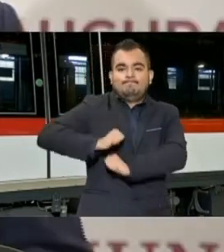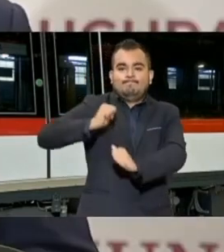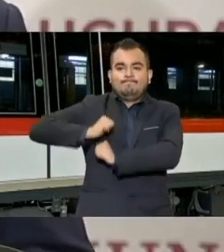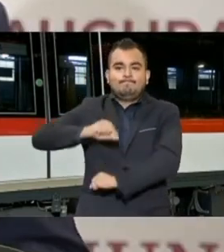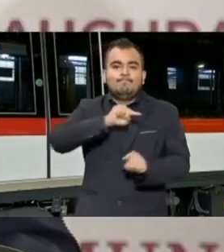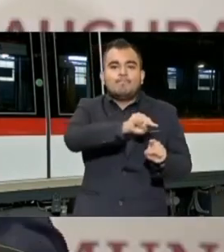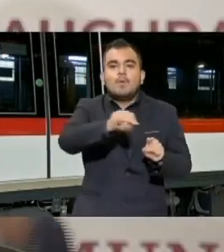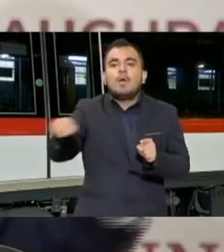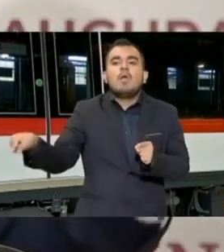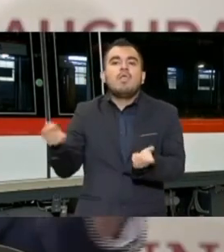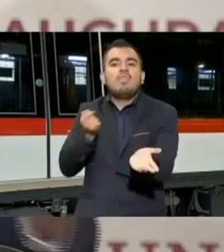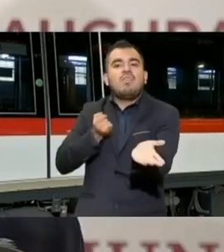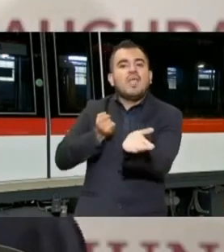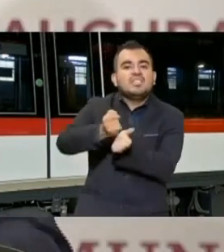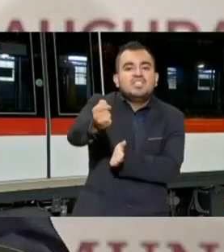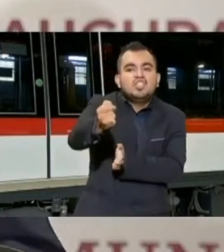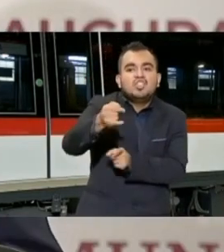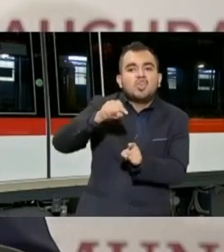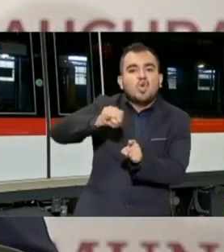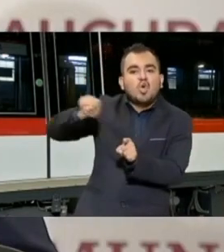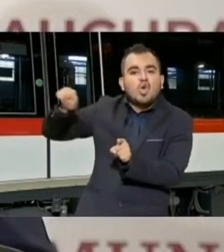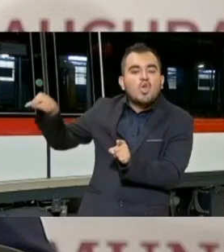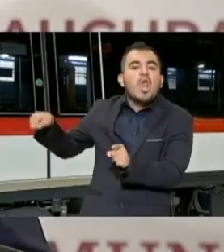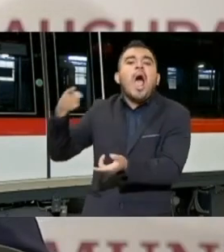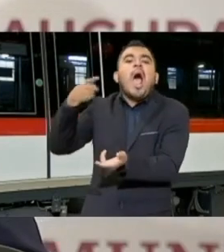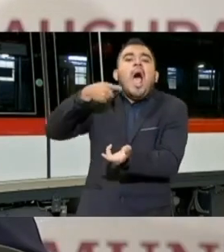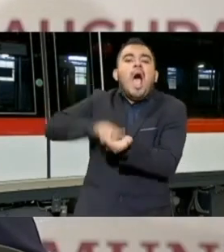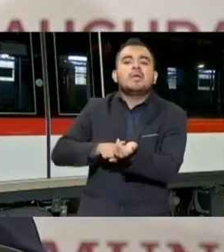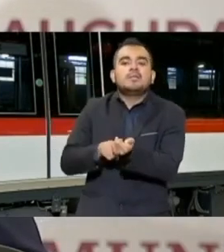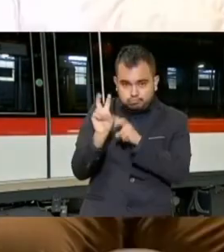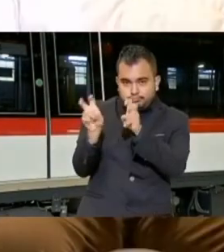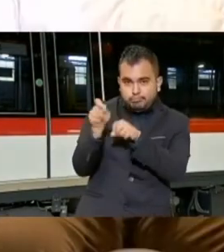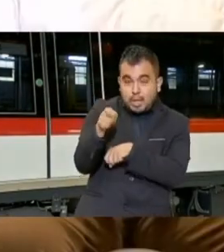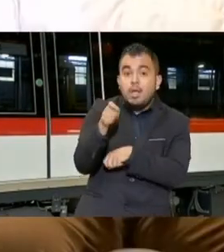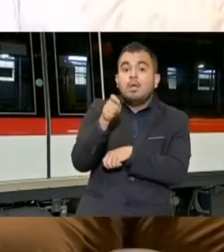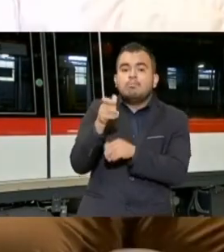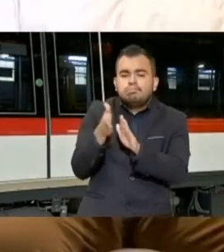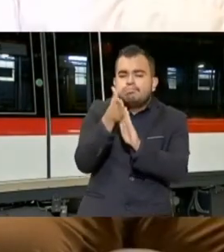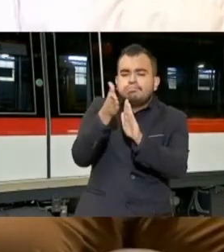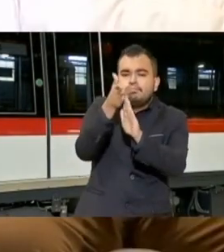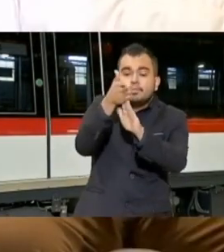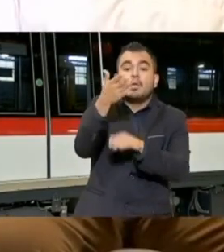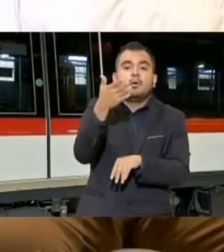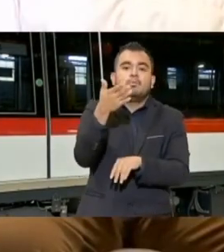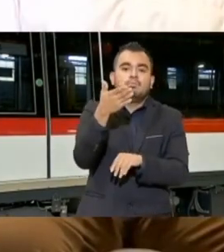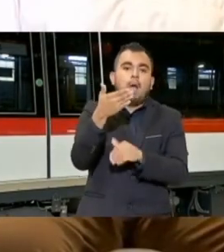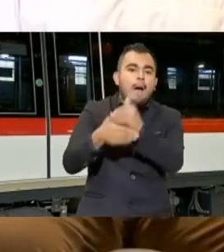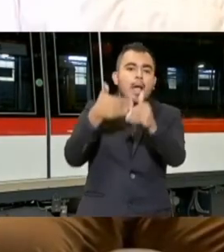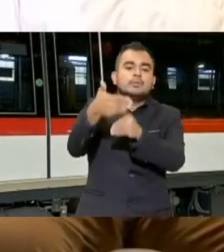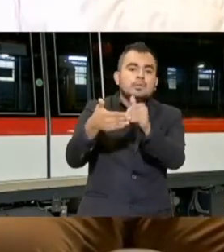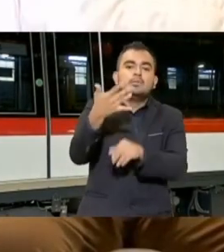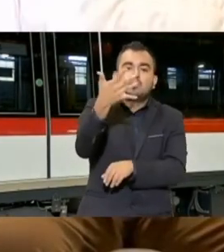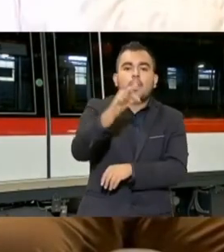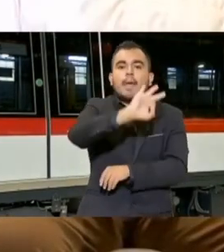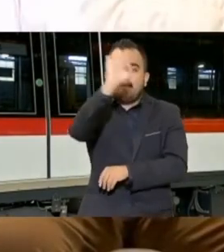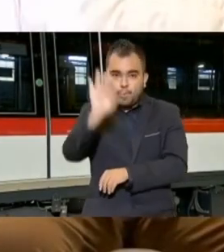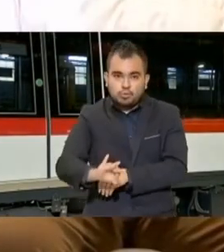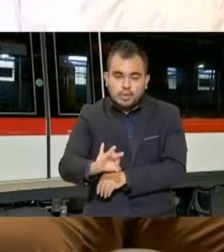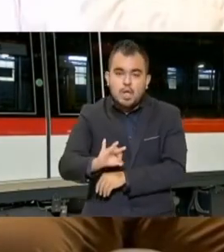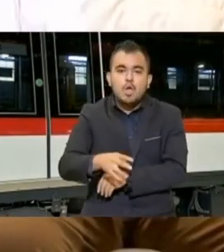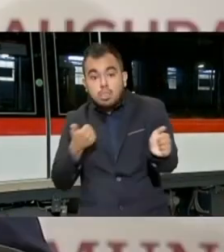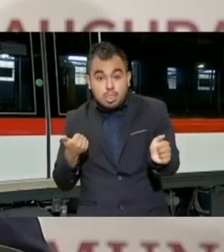que generaron estos atrasos en la ejecución de la misma y, por supuesto, pues el hecho de que